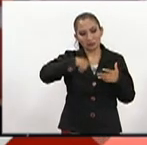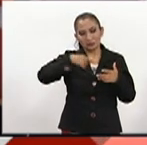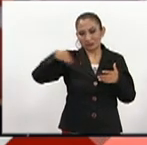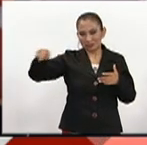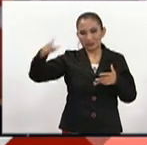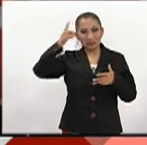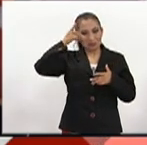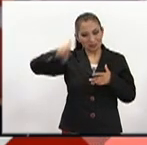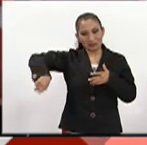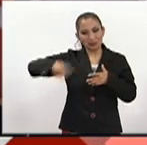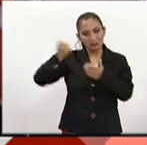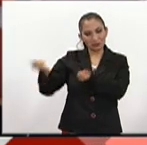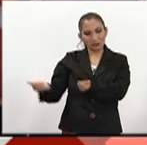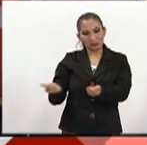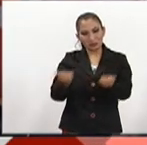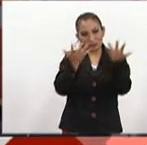exportadores